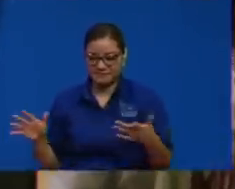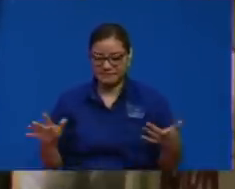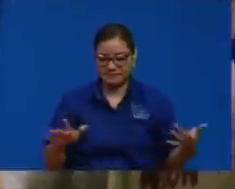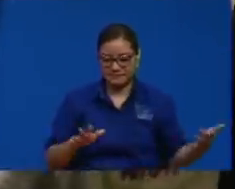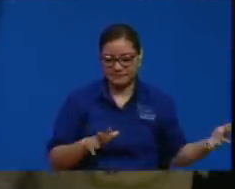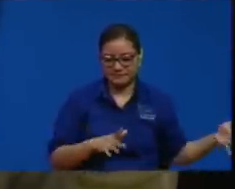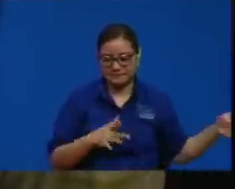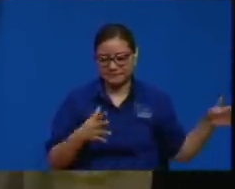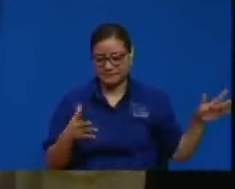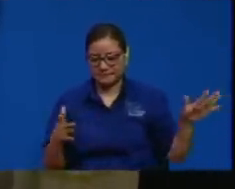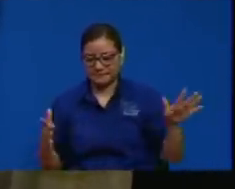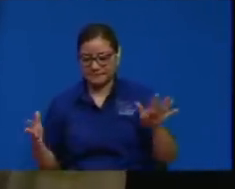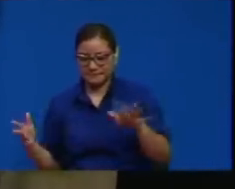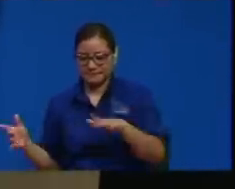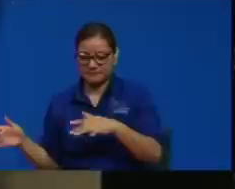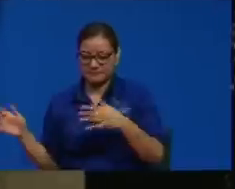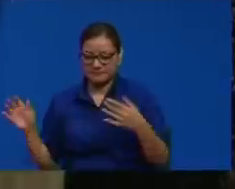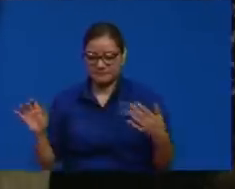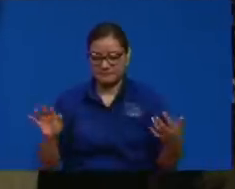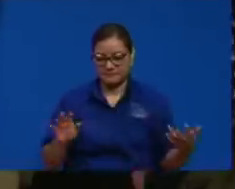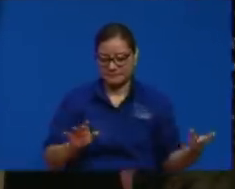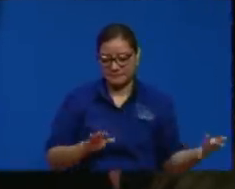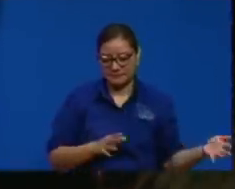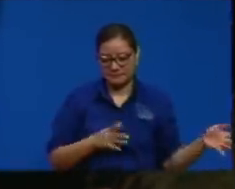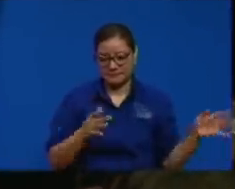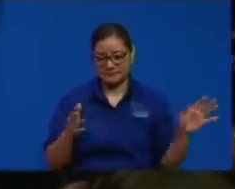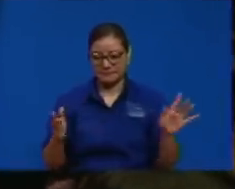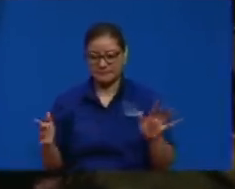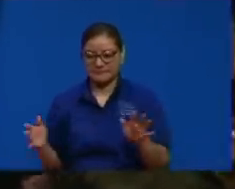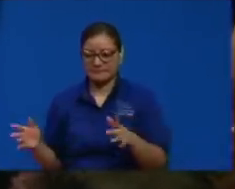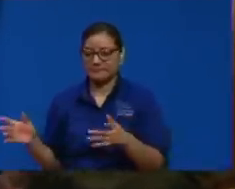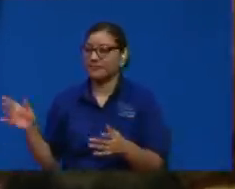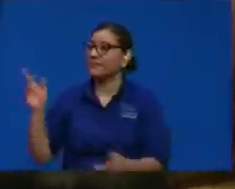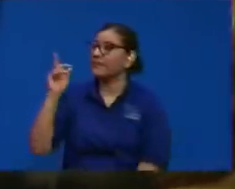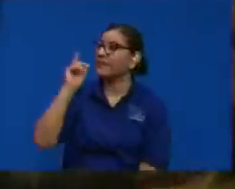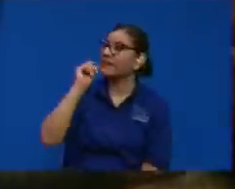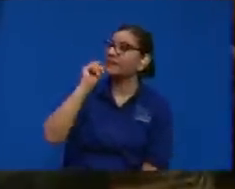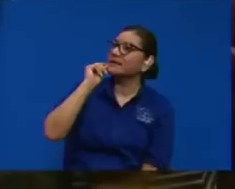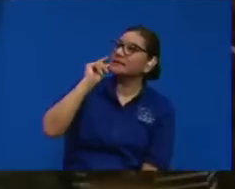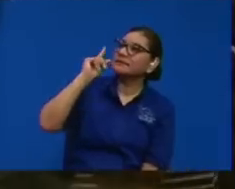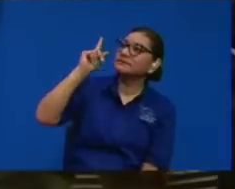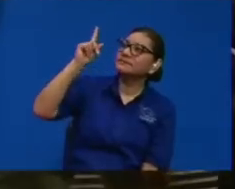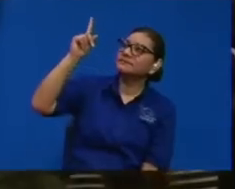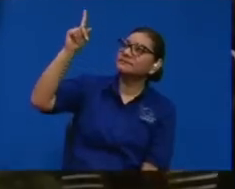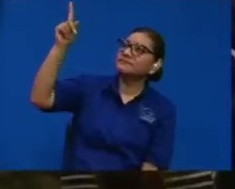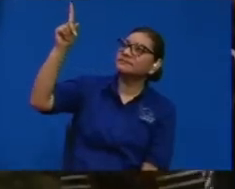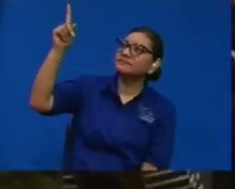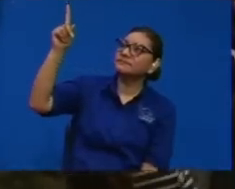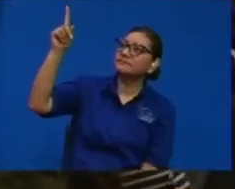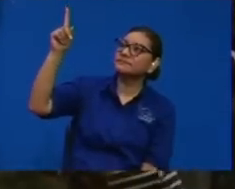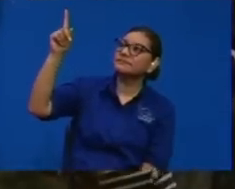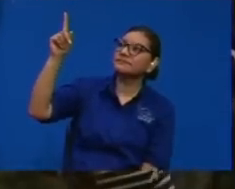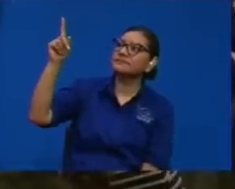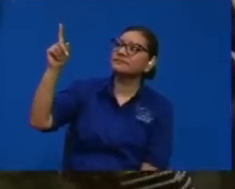señores, en gran gloria, gloria a ti, Señor.